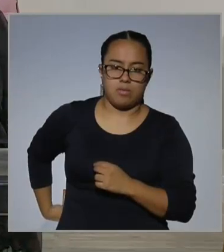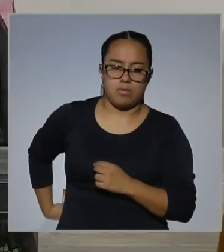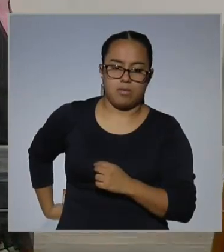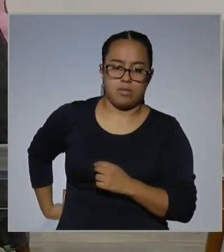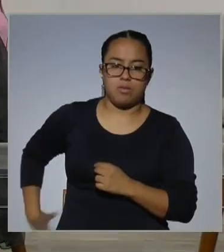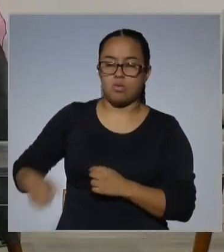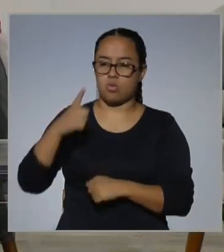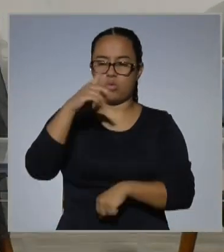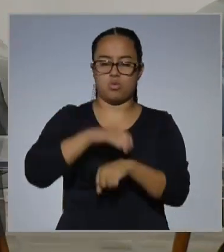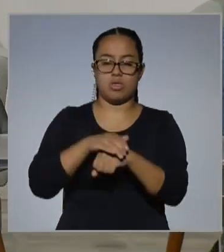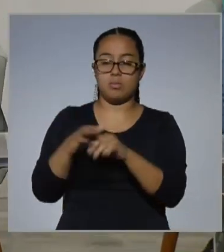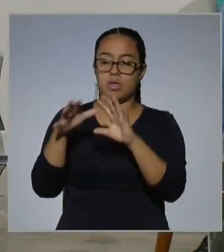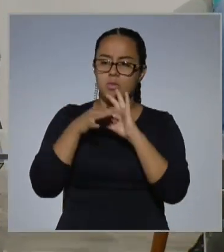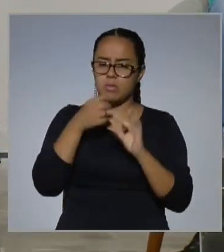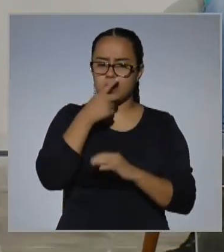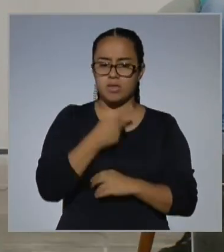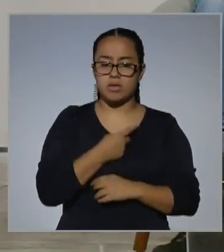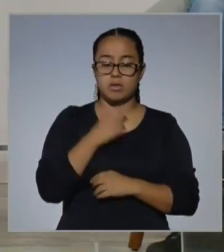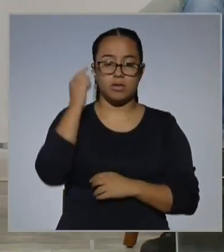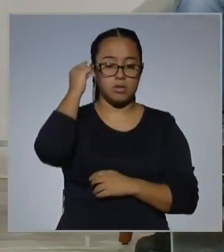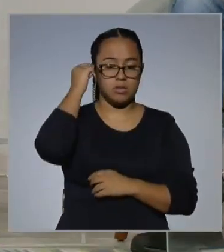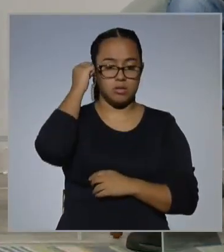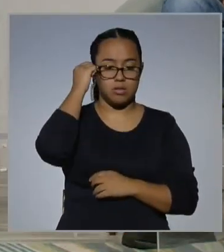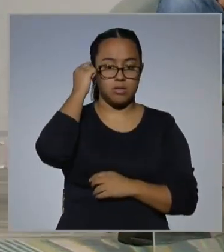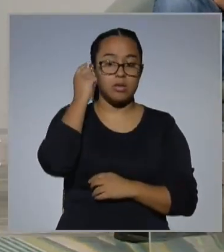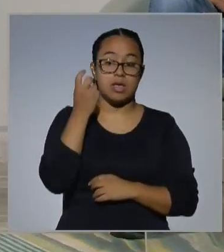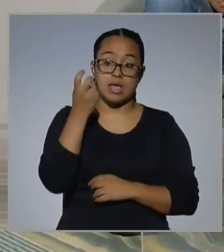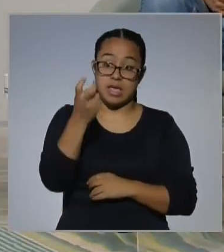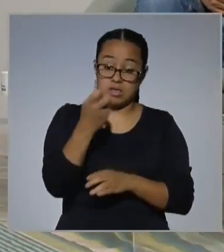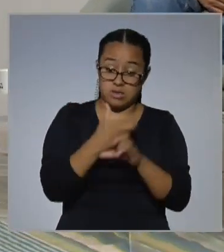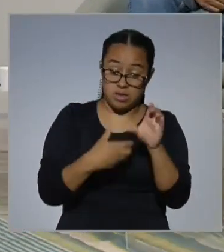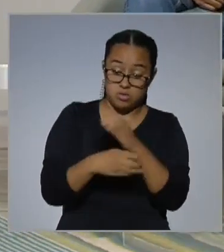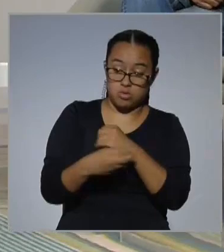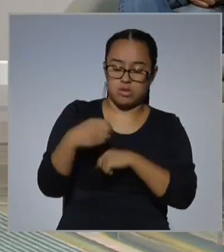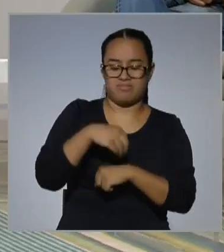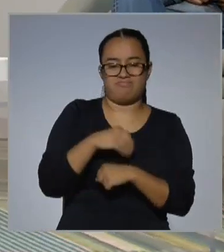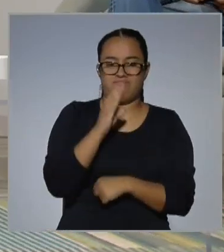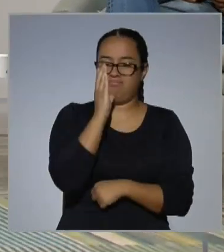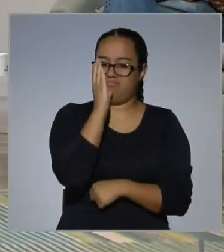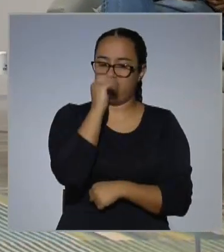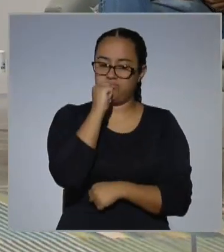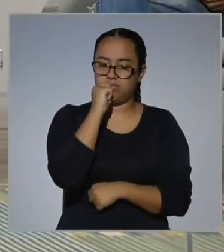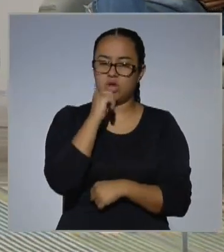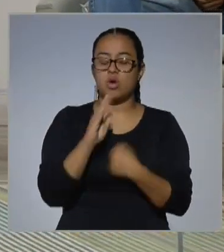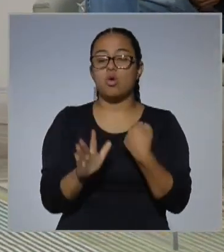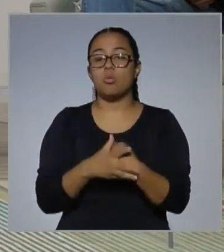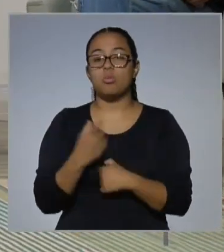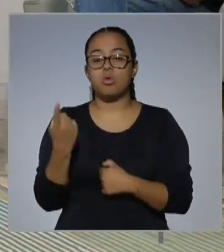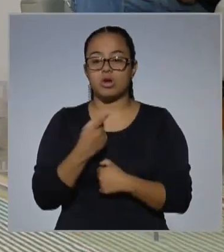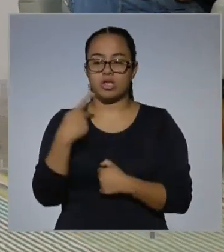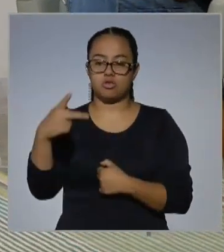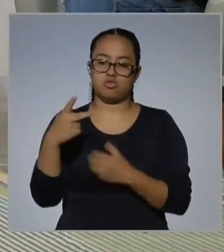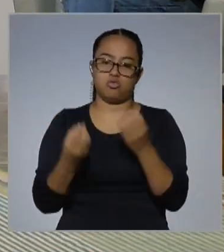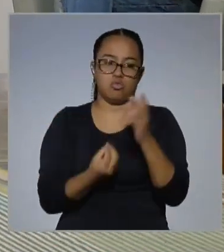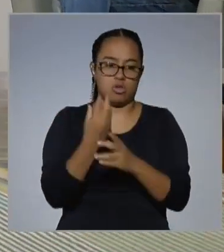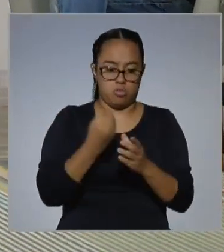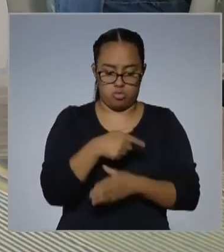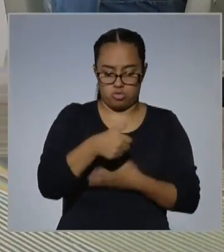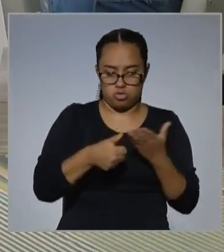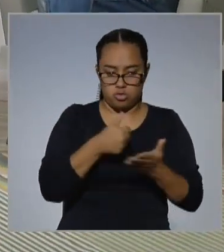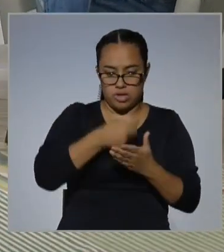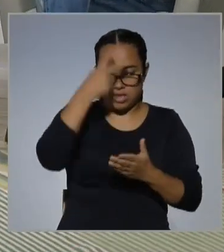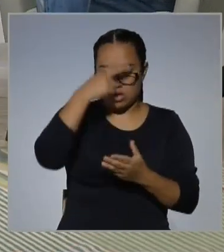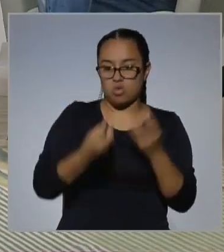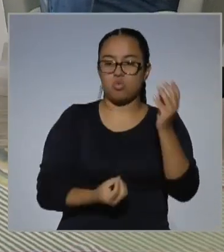amigos me decía, es que no se pueden incorporar estas cosas, ¿no? Hablando de ciertas formas que se han adoptado en la Ciudad de México